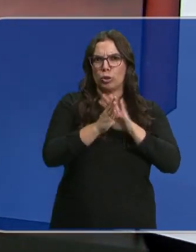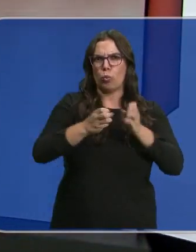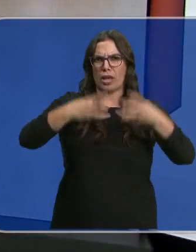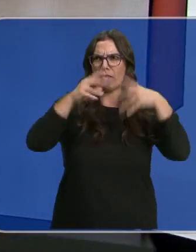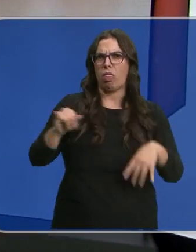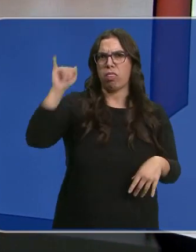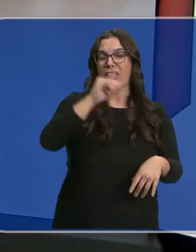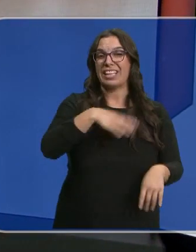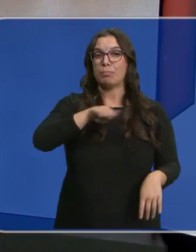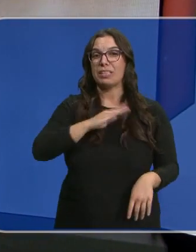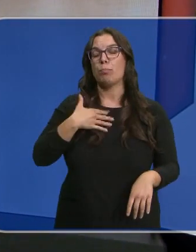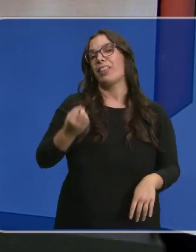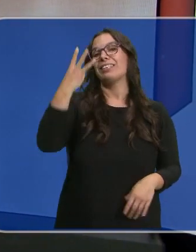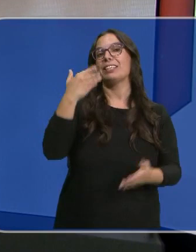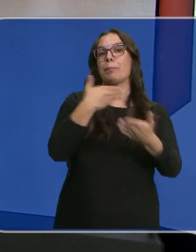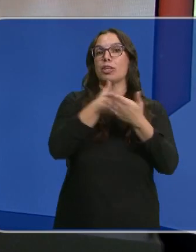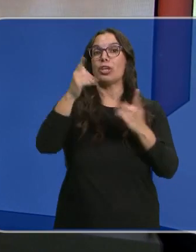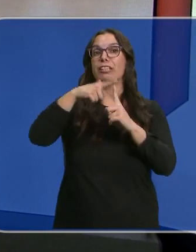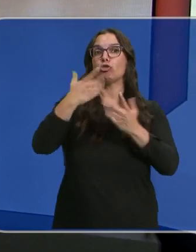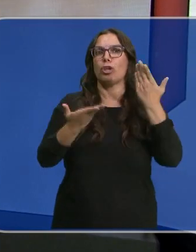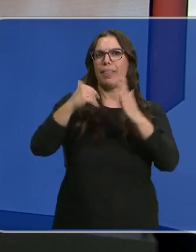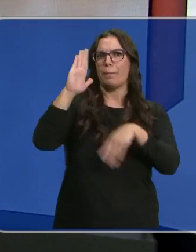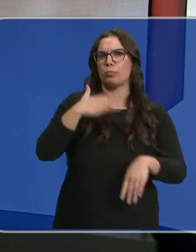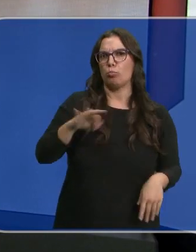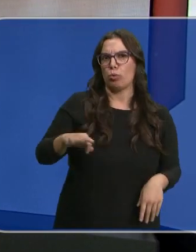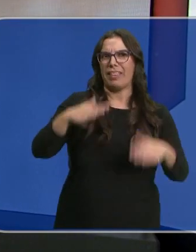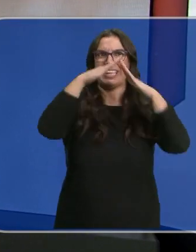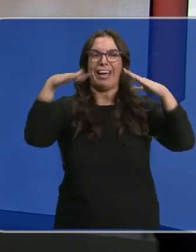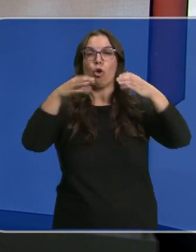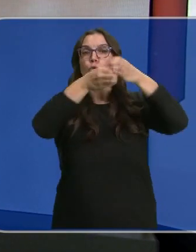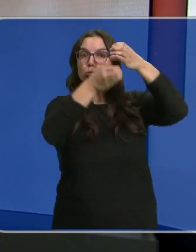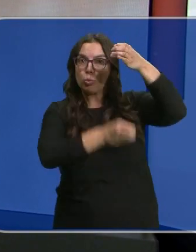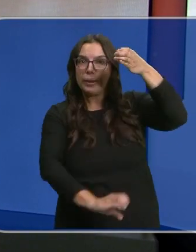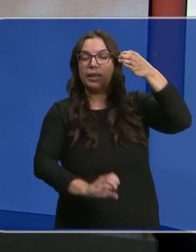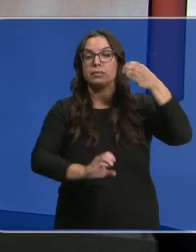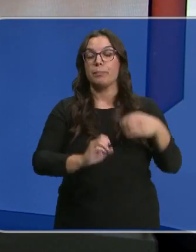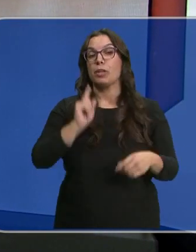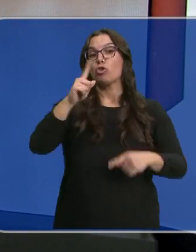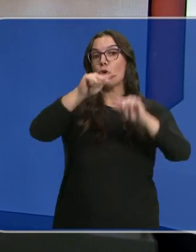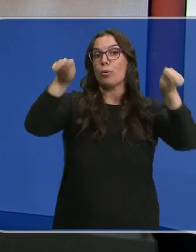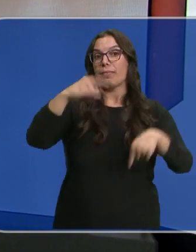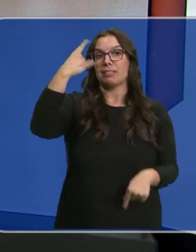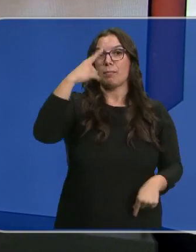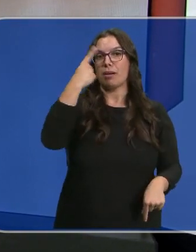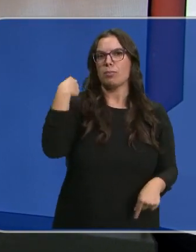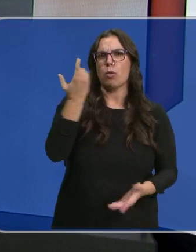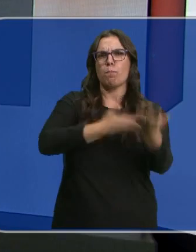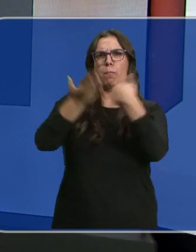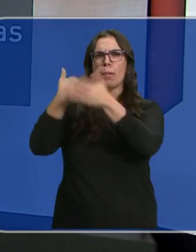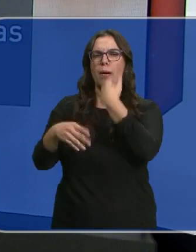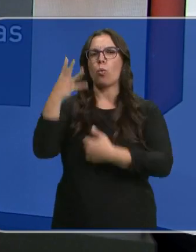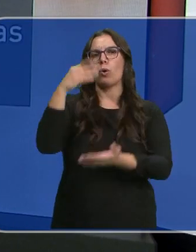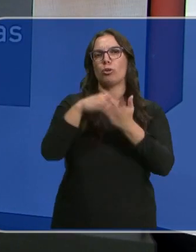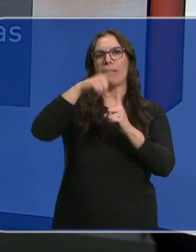España se calcula que aún quedan casi 3 millones de toneladas de este material en tejados o tuberías. Solo en la provincia de Salamanca el año pasado retiraron más